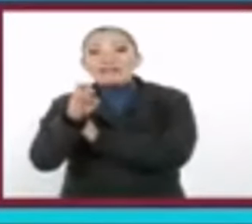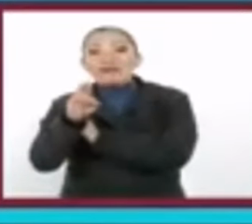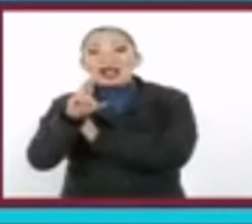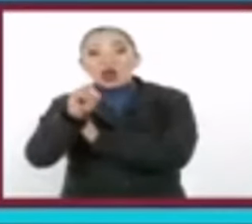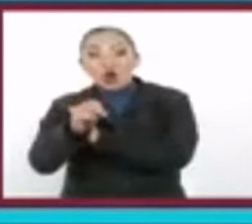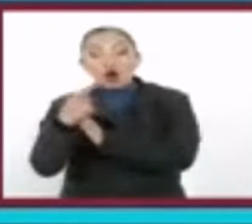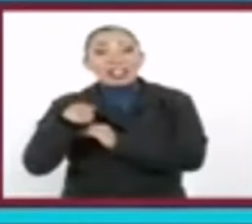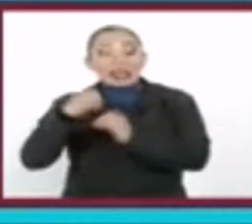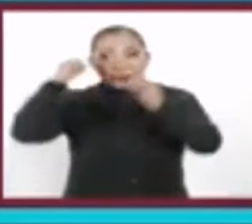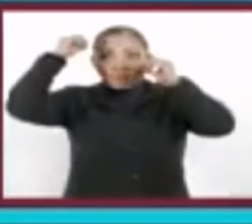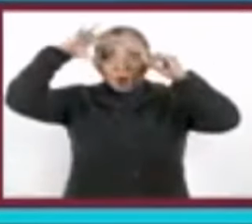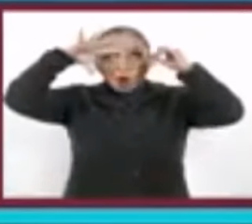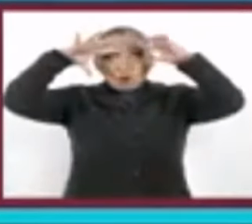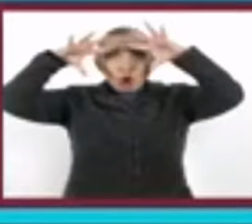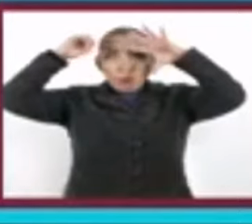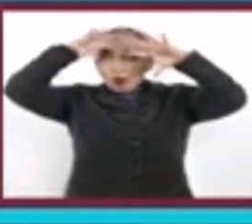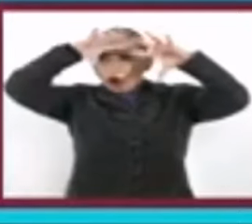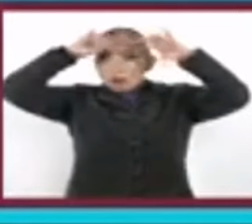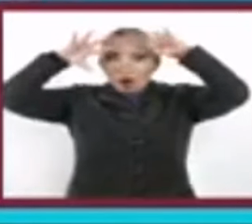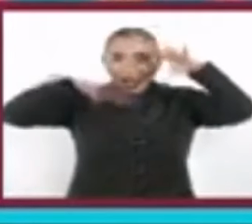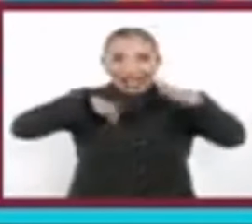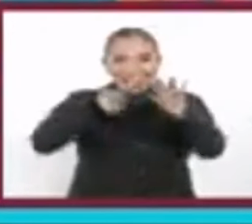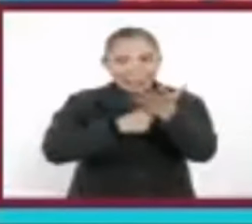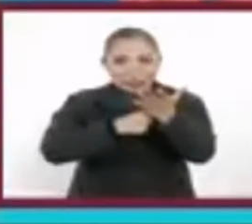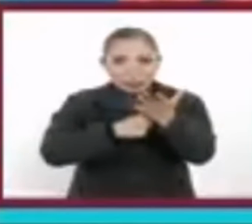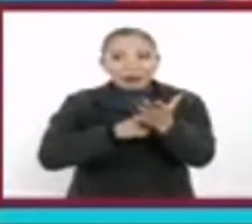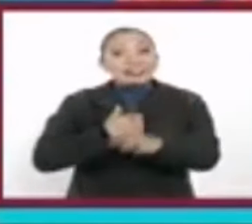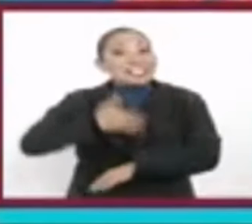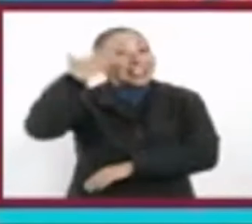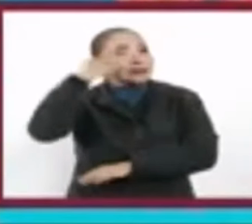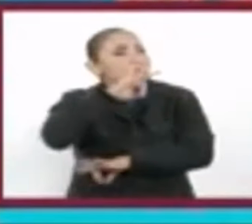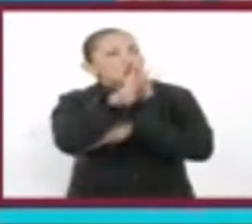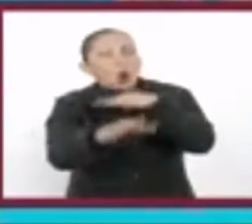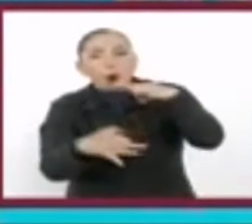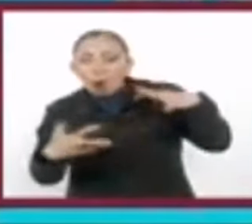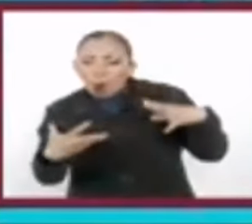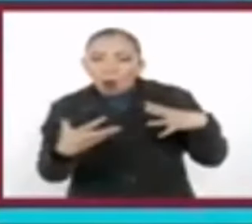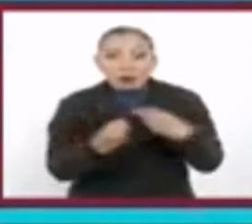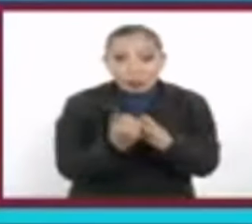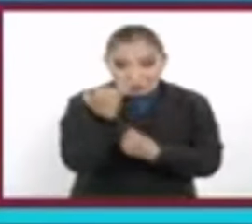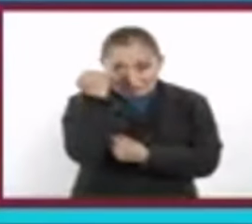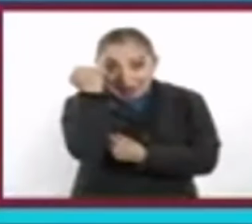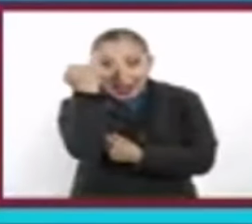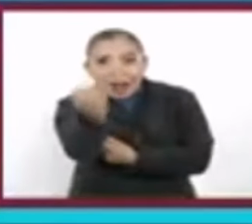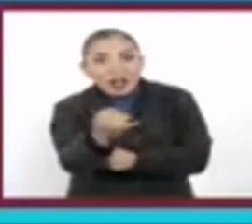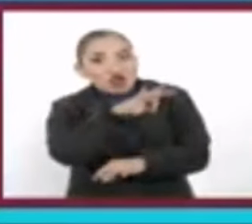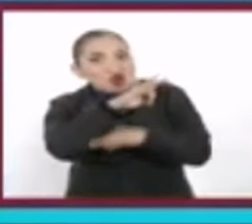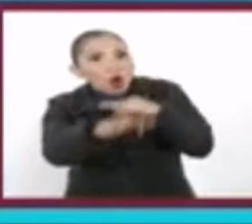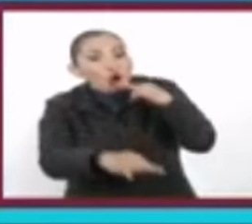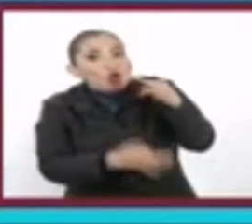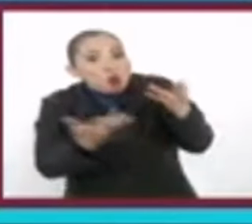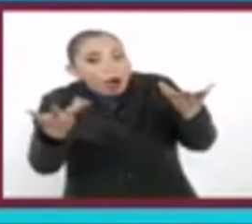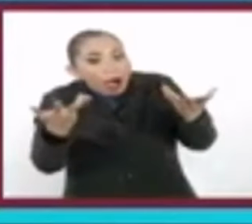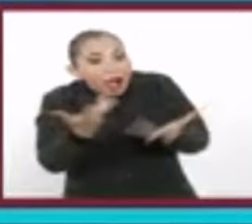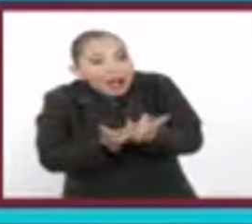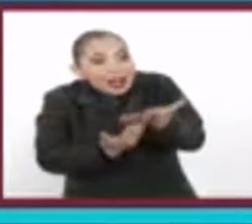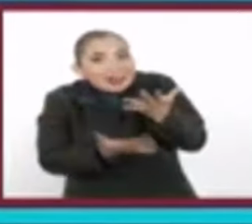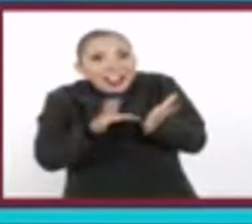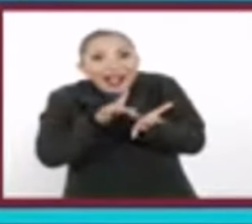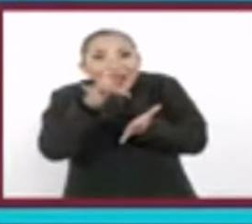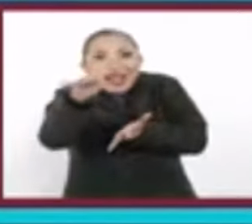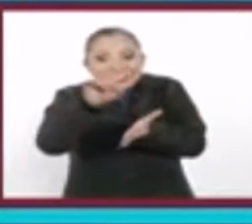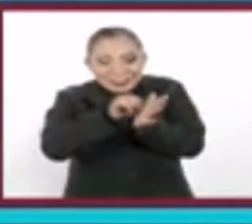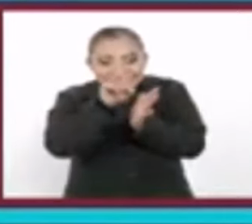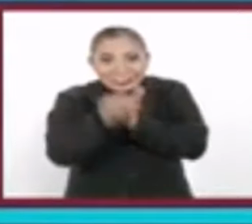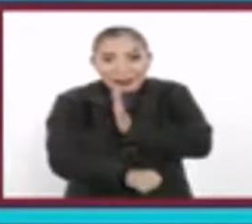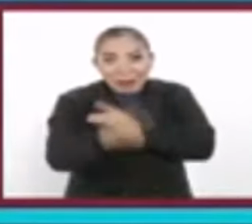periférico, y a las neuronas que los forman. Ahora que ya sabes todo esto, ¿te imaginas todo lo que puedes hacer gracias